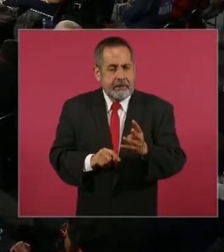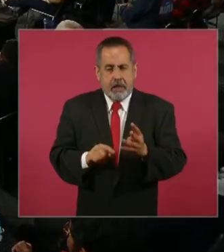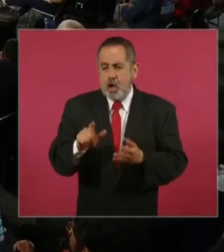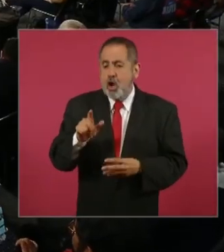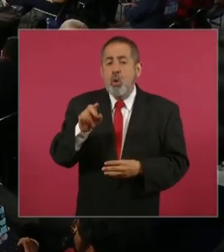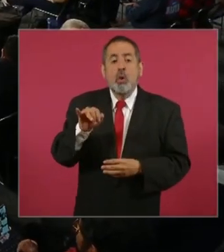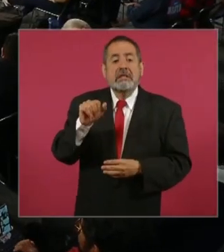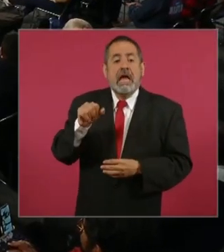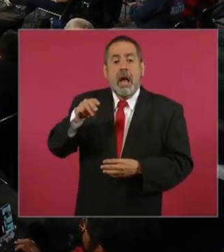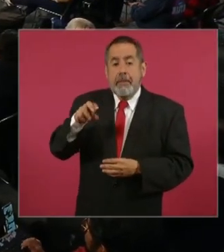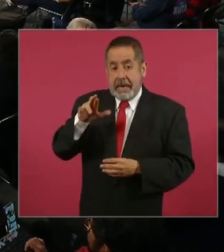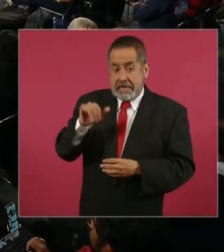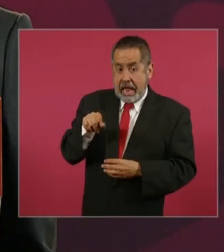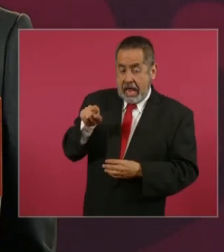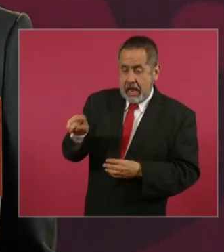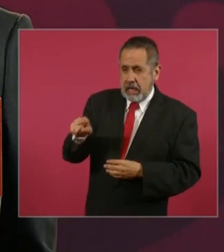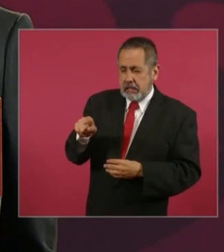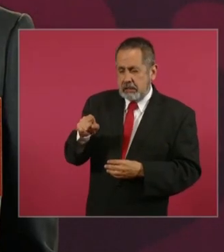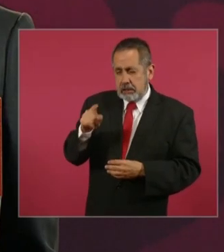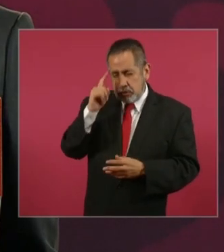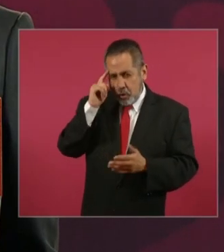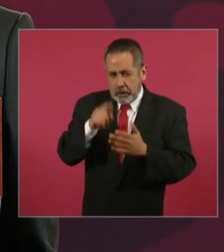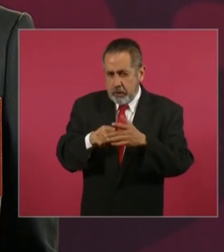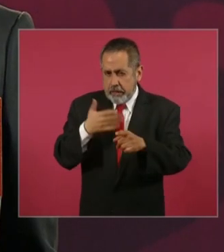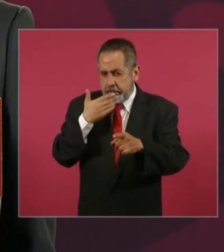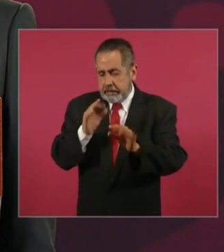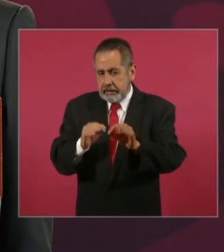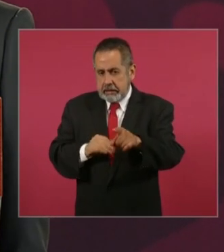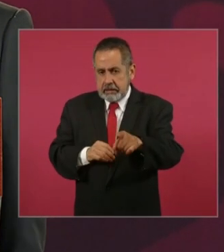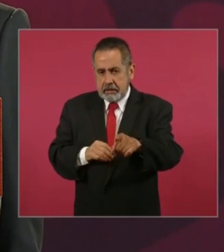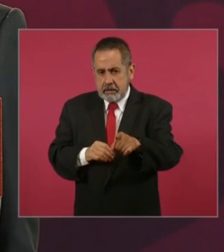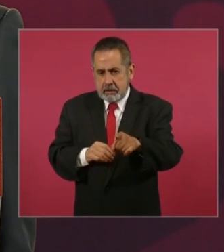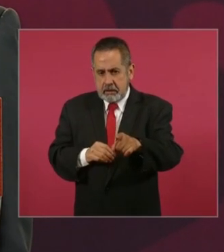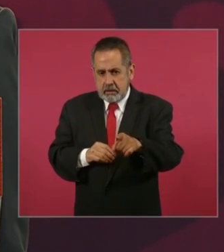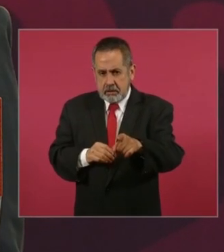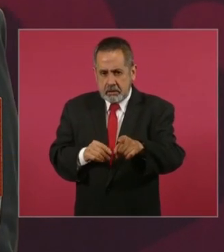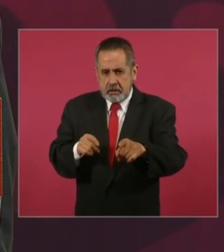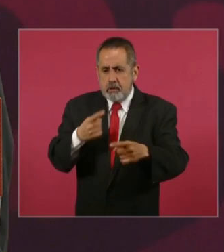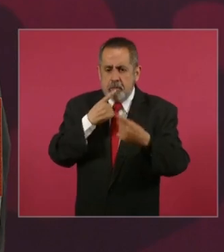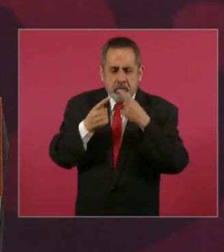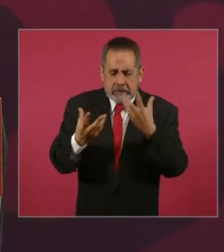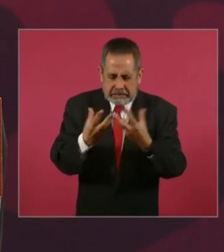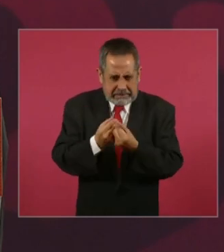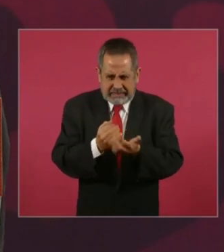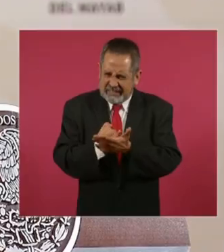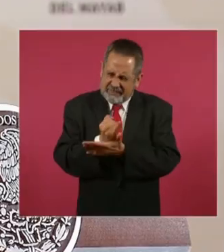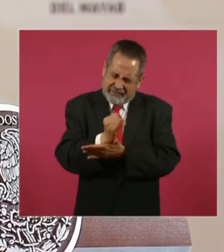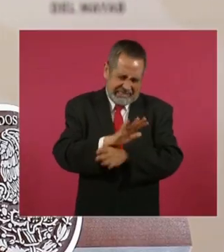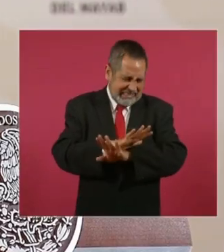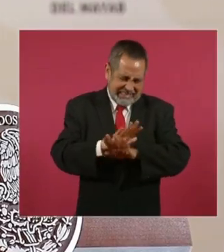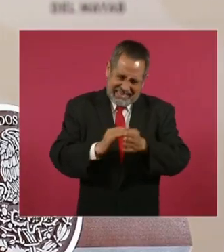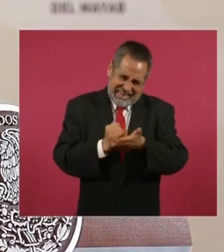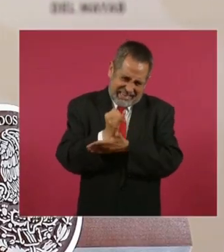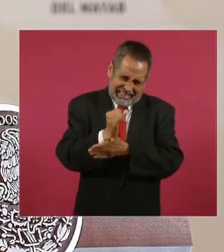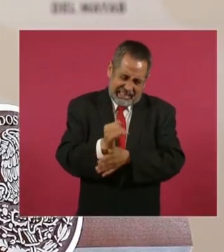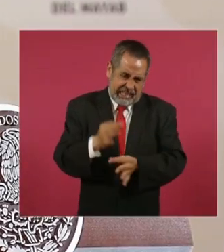Luisa María sería bueno que se busque una solución de fondo,